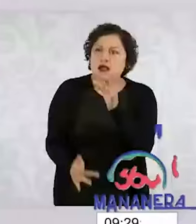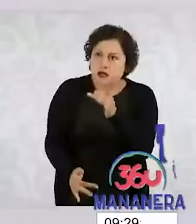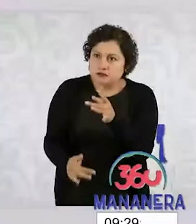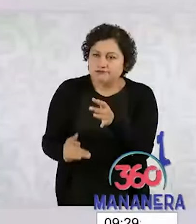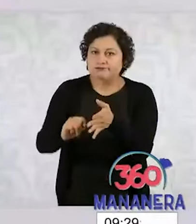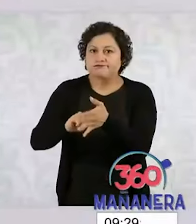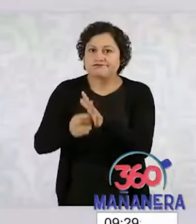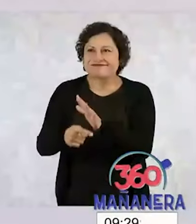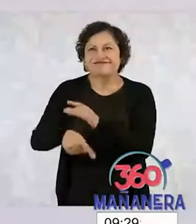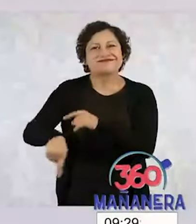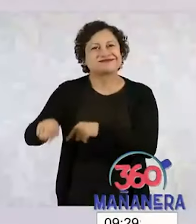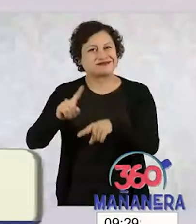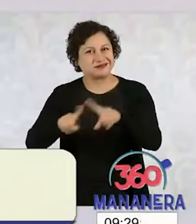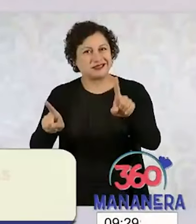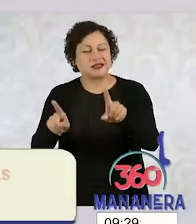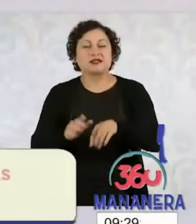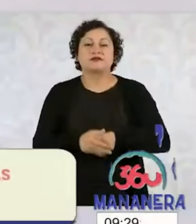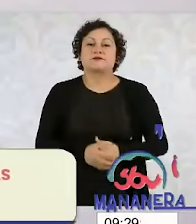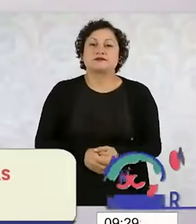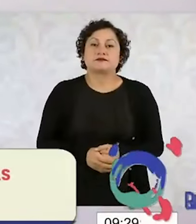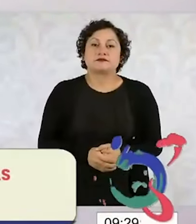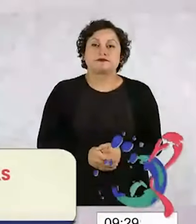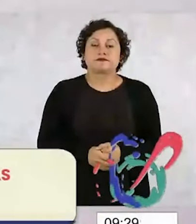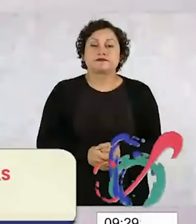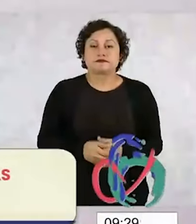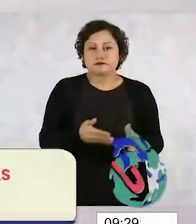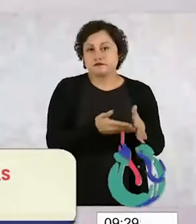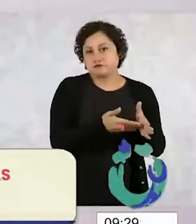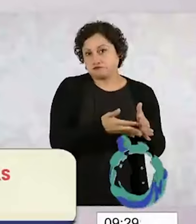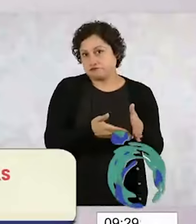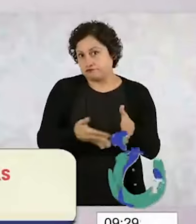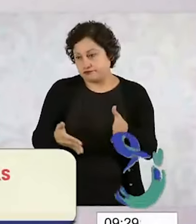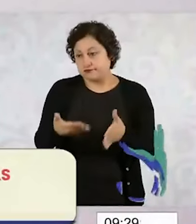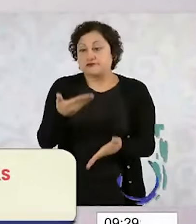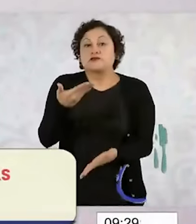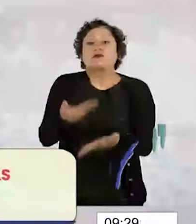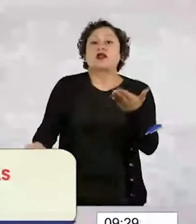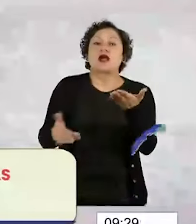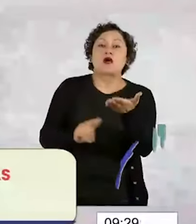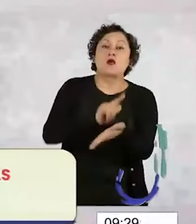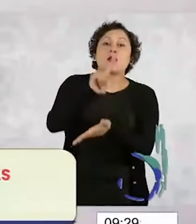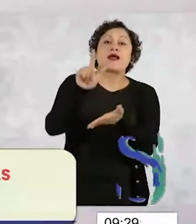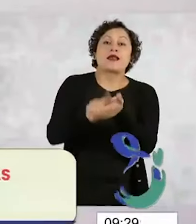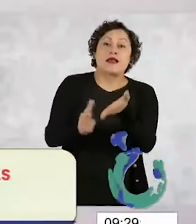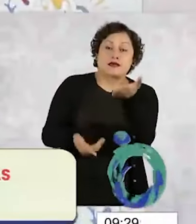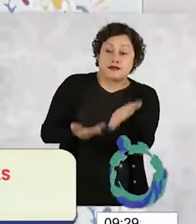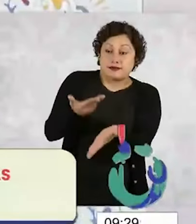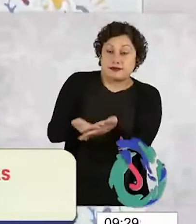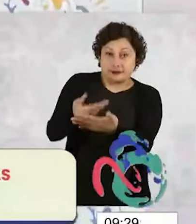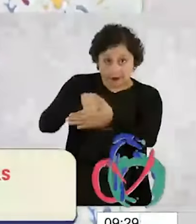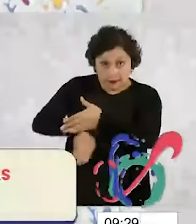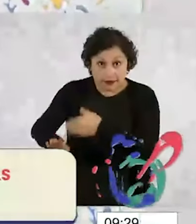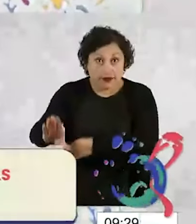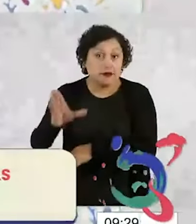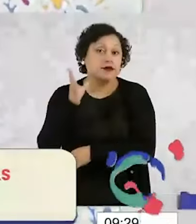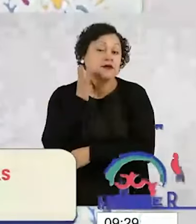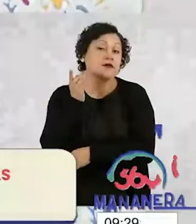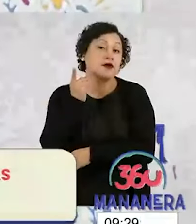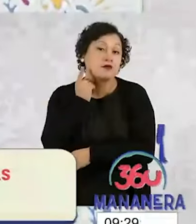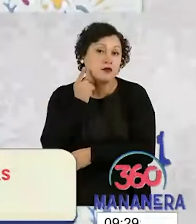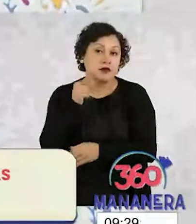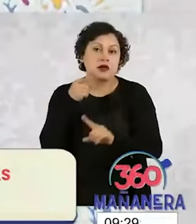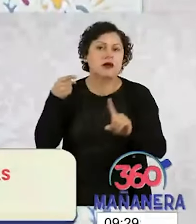mañana qué plantea la reforma que hoy se va a discutir es que las empresas regresen a